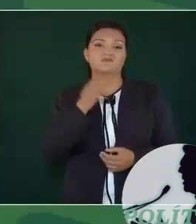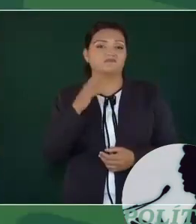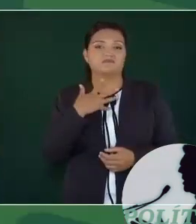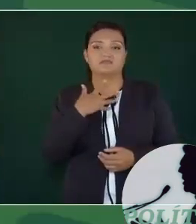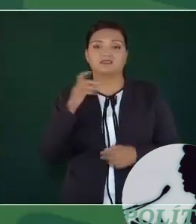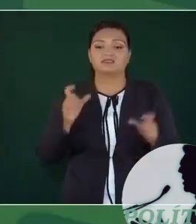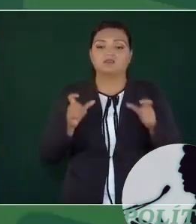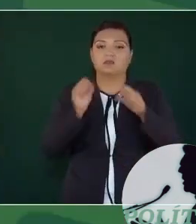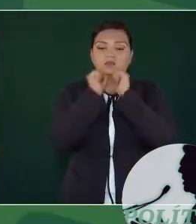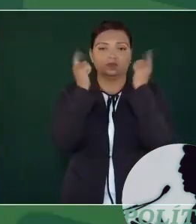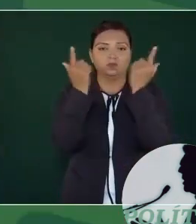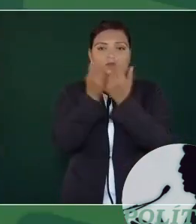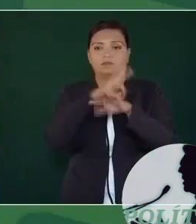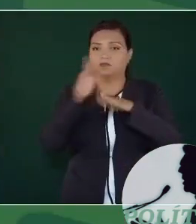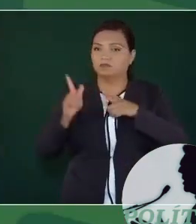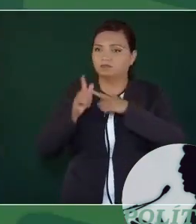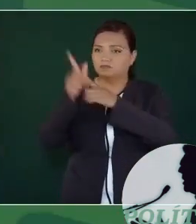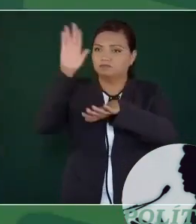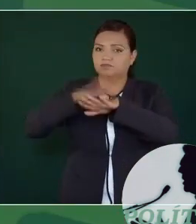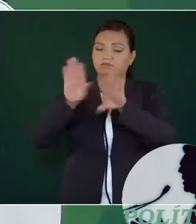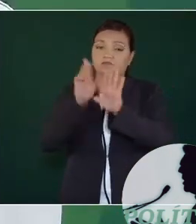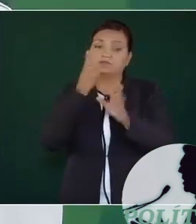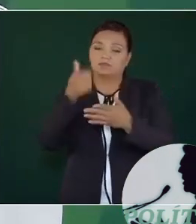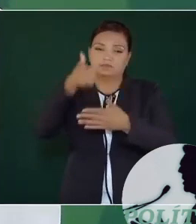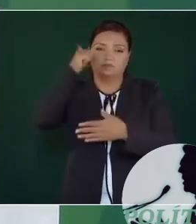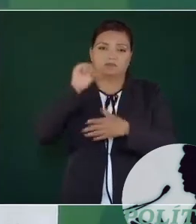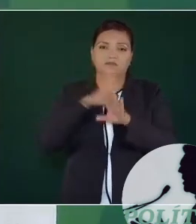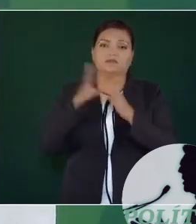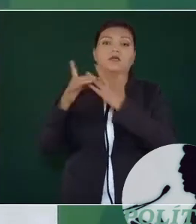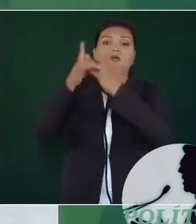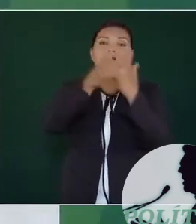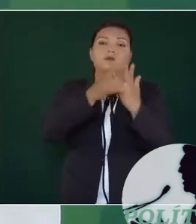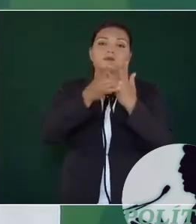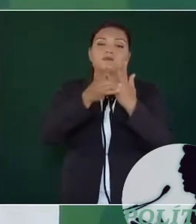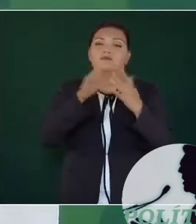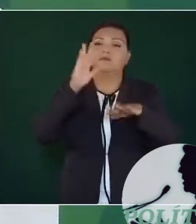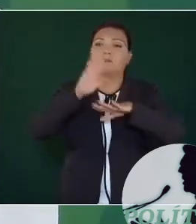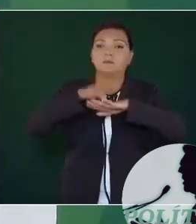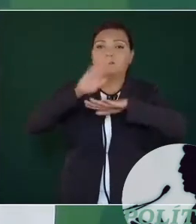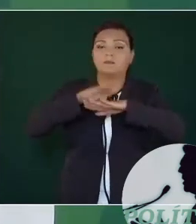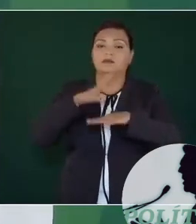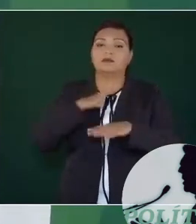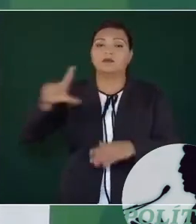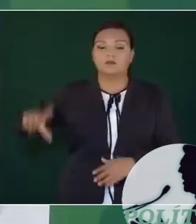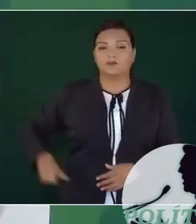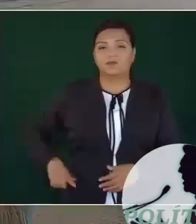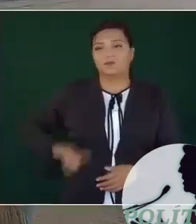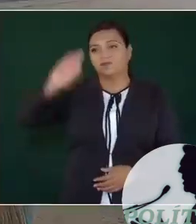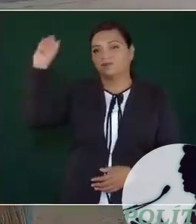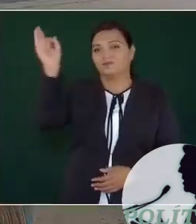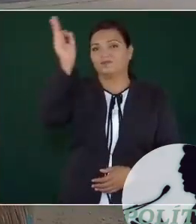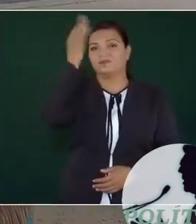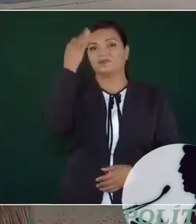social y conlleva, como lo mencionamos ayer, el compromiso sin precedentes de un gobierno